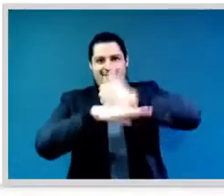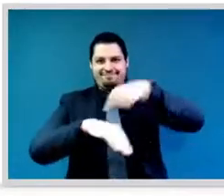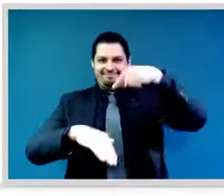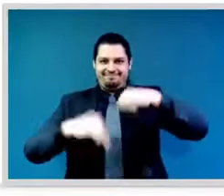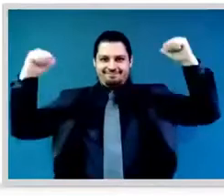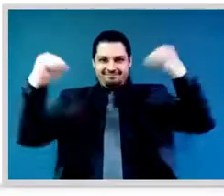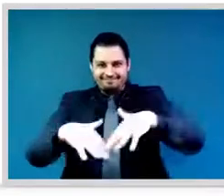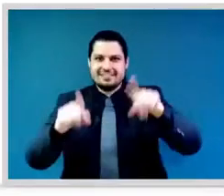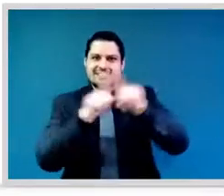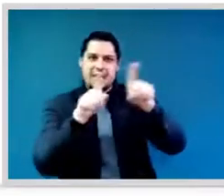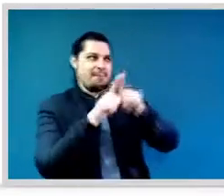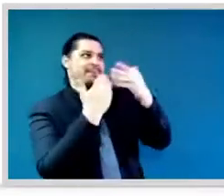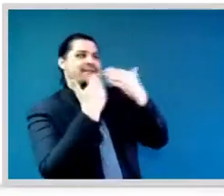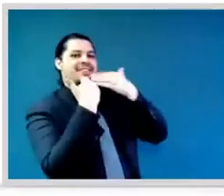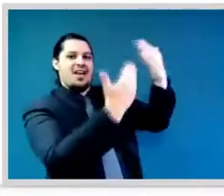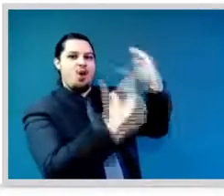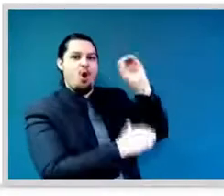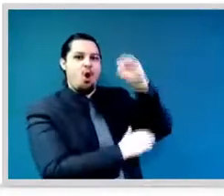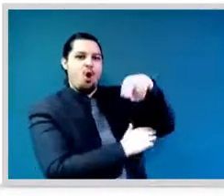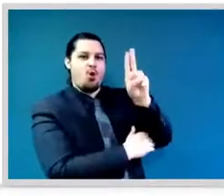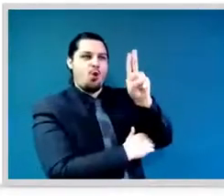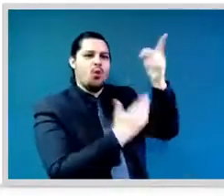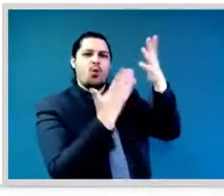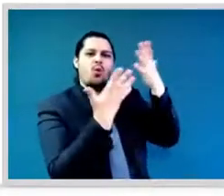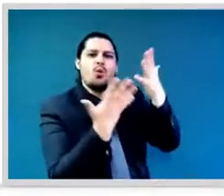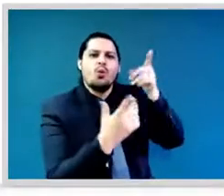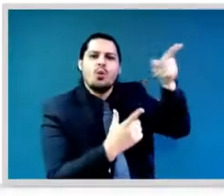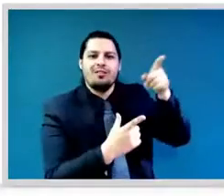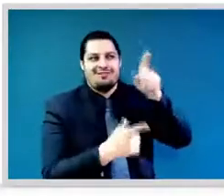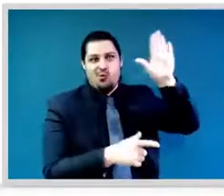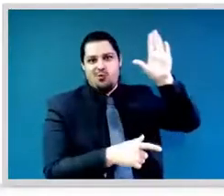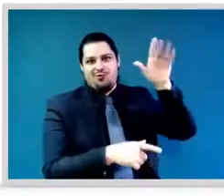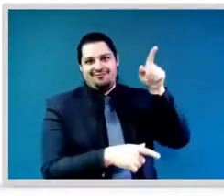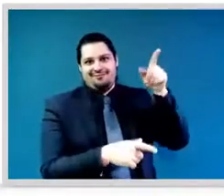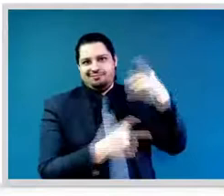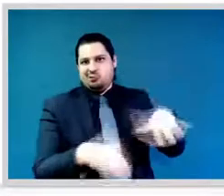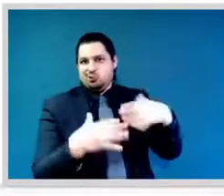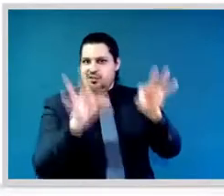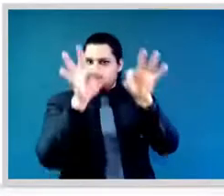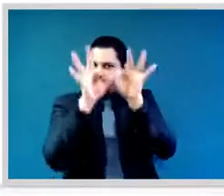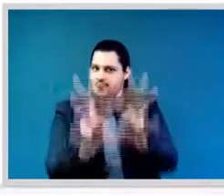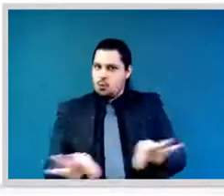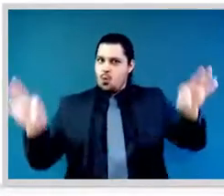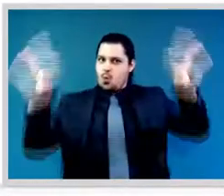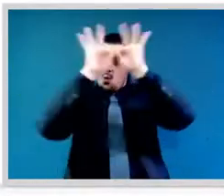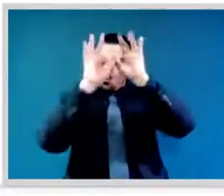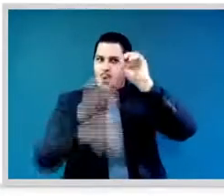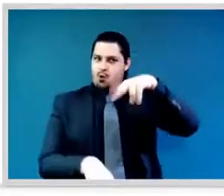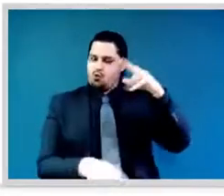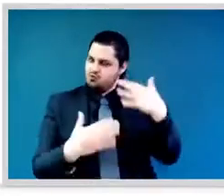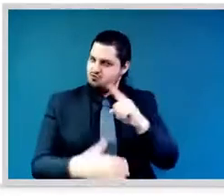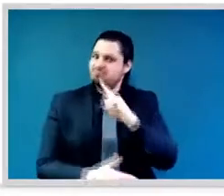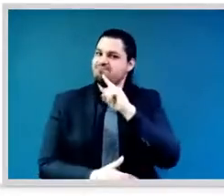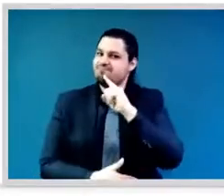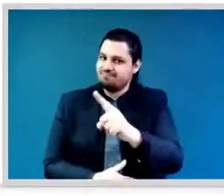un rol importantísimo en hacer visible